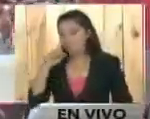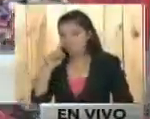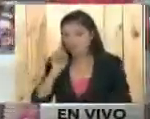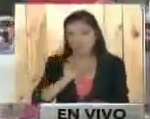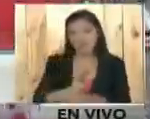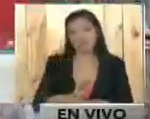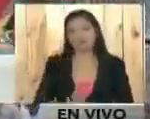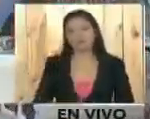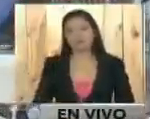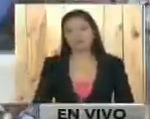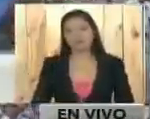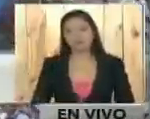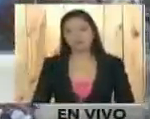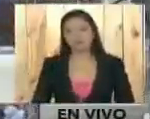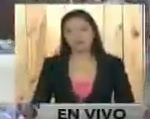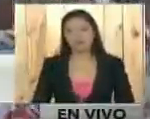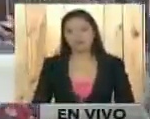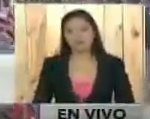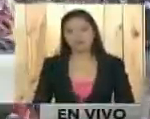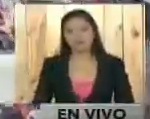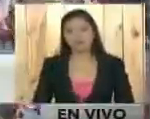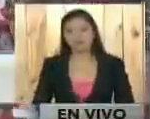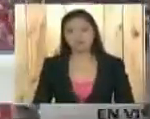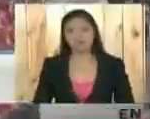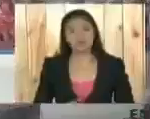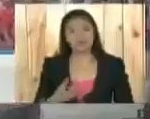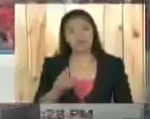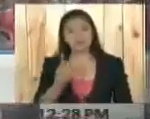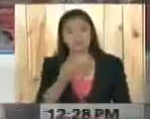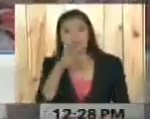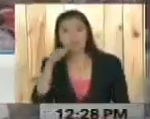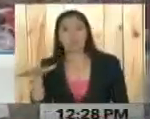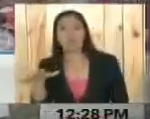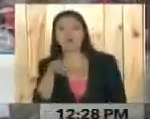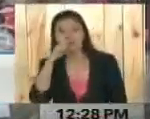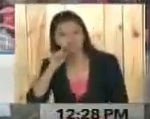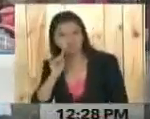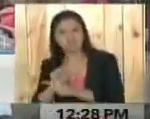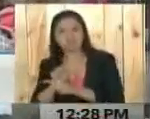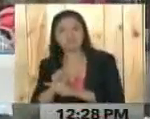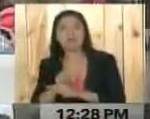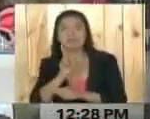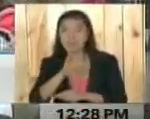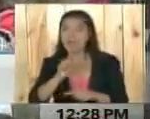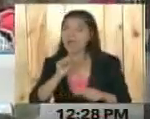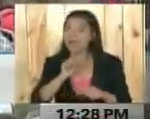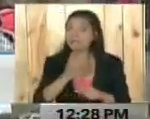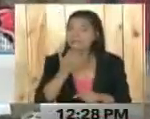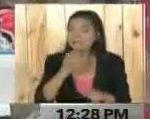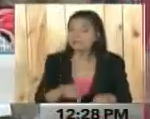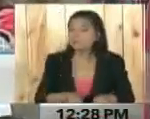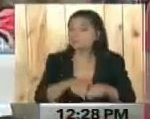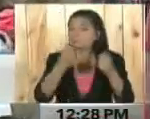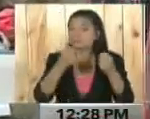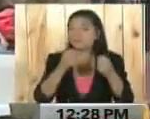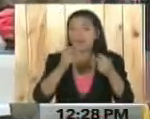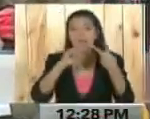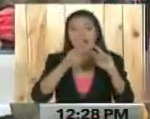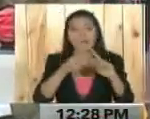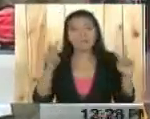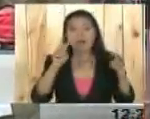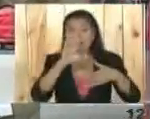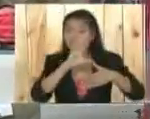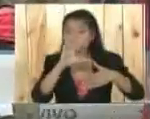que nos amenazan, no solo al pueblo de Venezuela, sino que amenazan la paz continental,